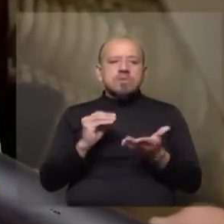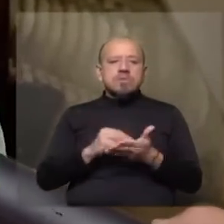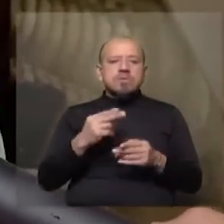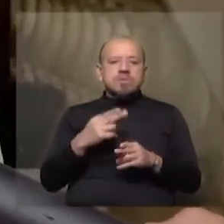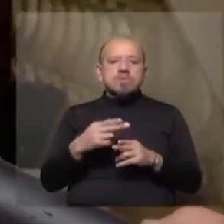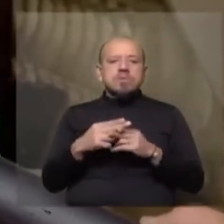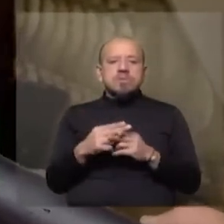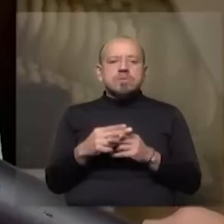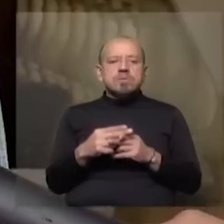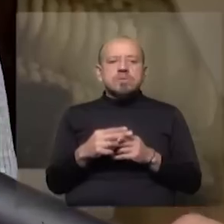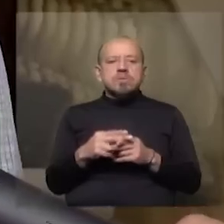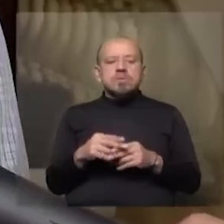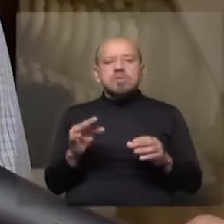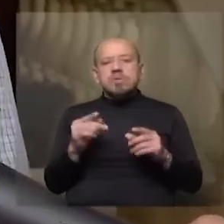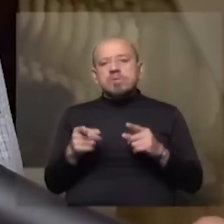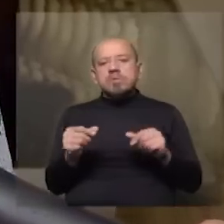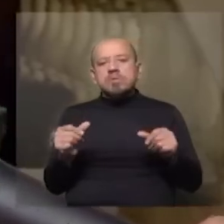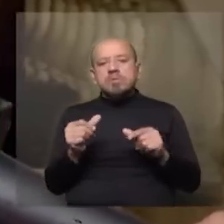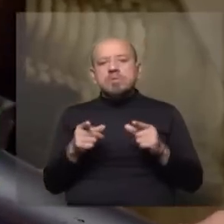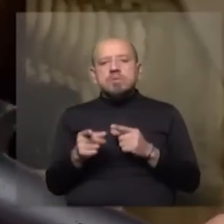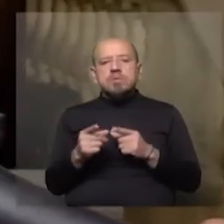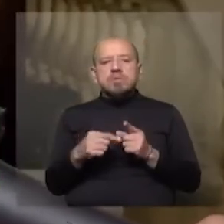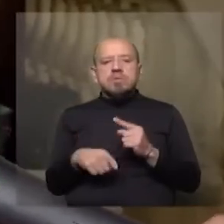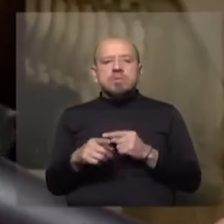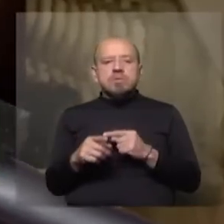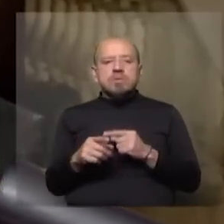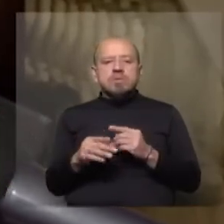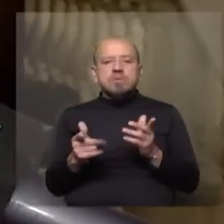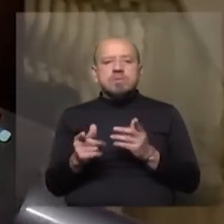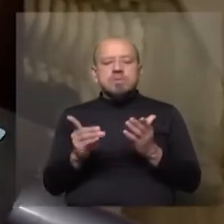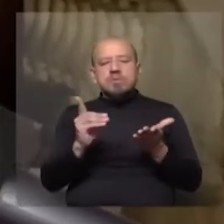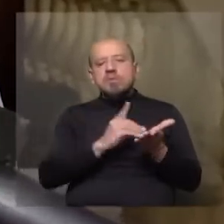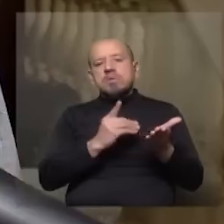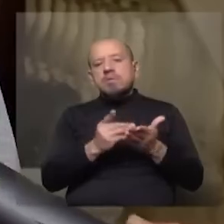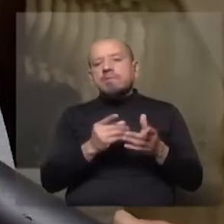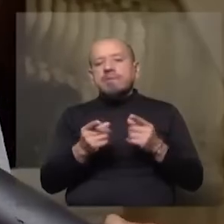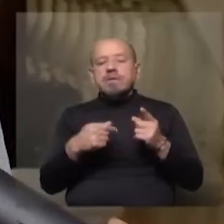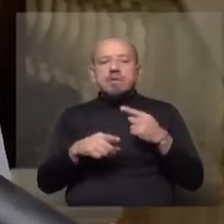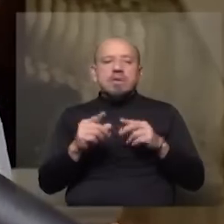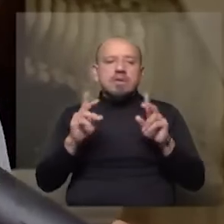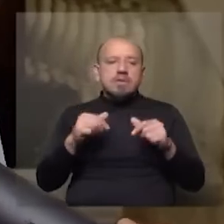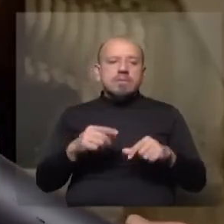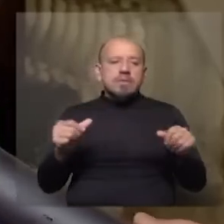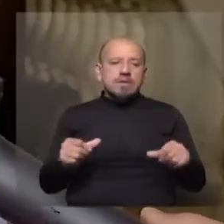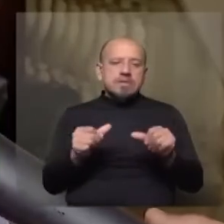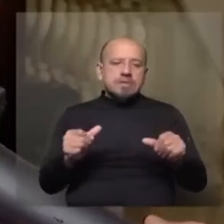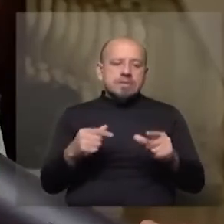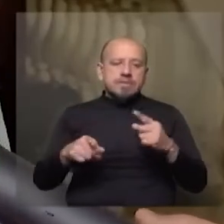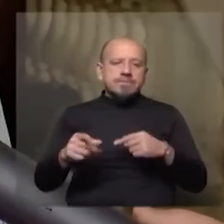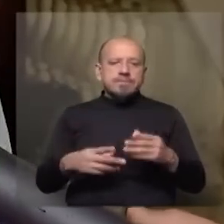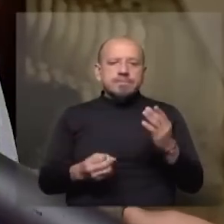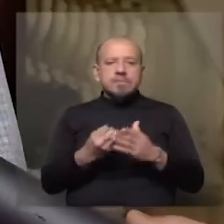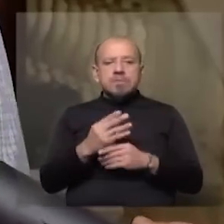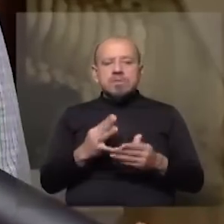coalición republicana hoy lo que se está haciendo con las departamentales nacionalistas es definiendo este informando la creación de de ese nuevo